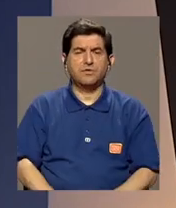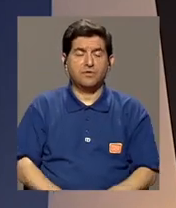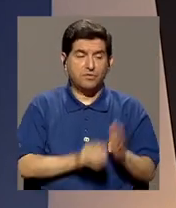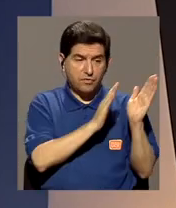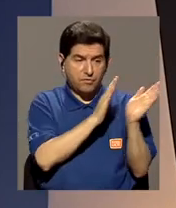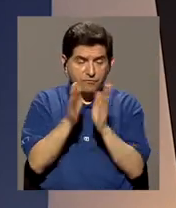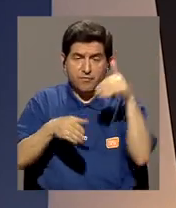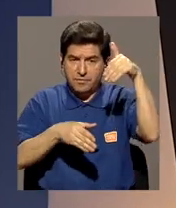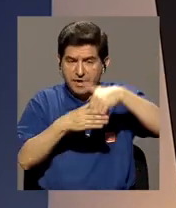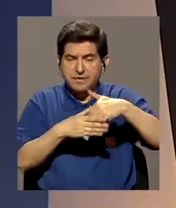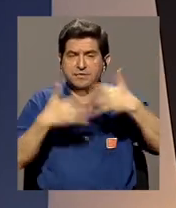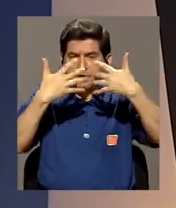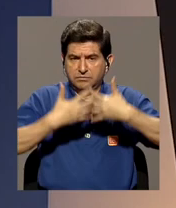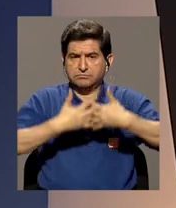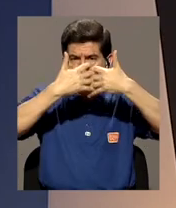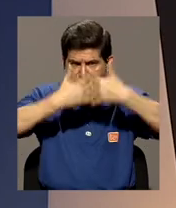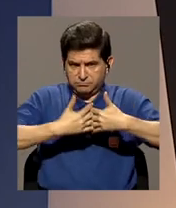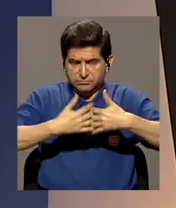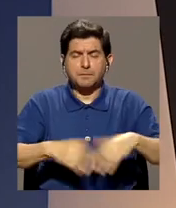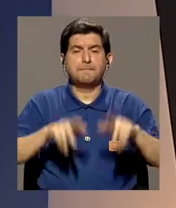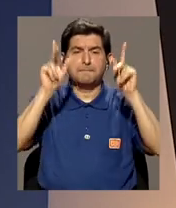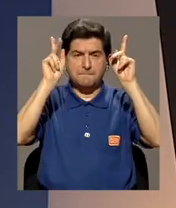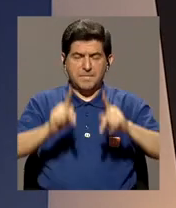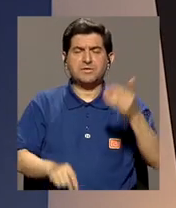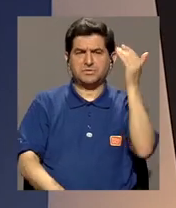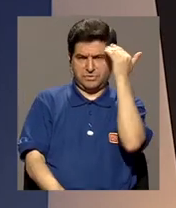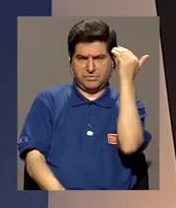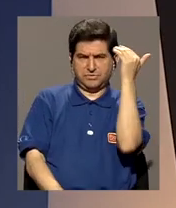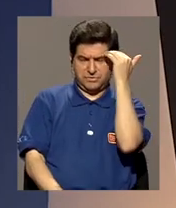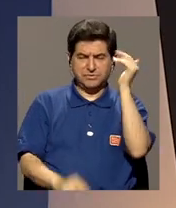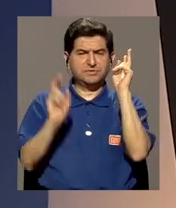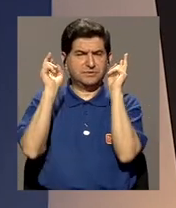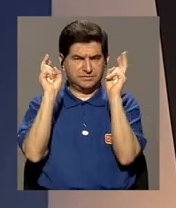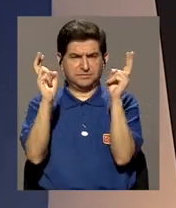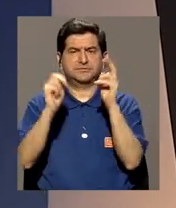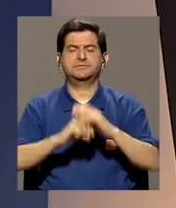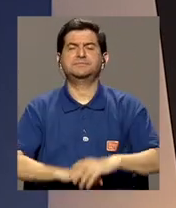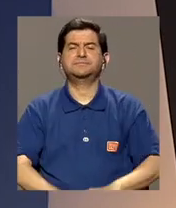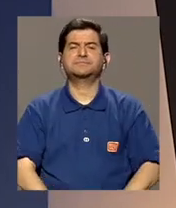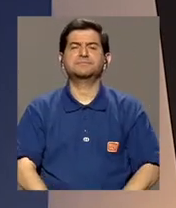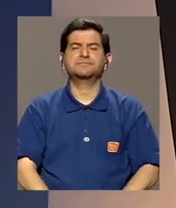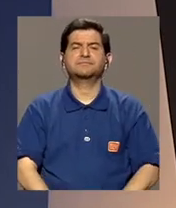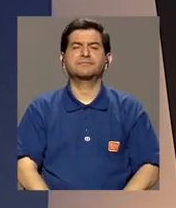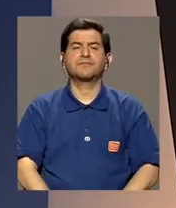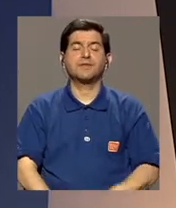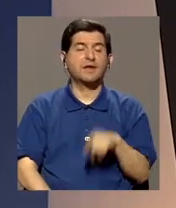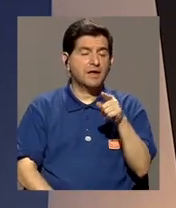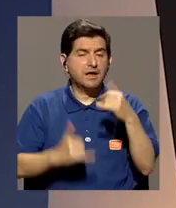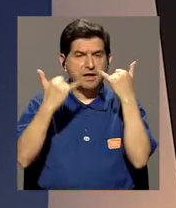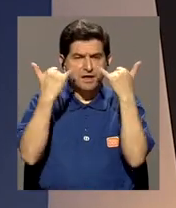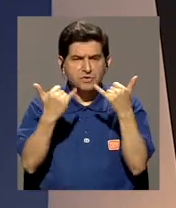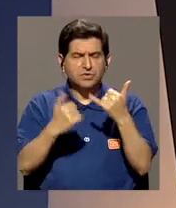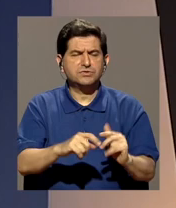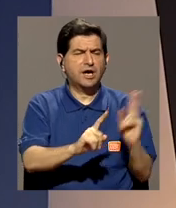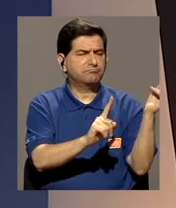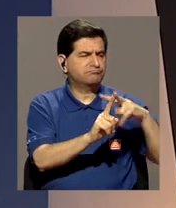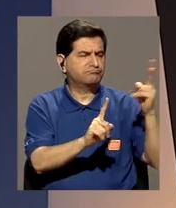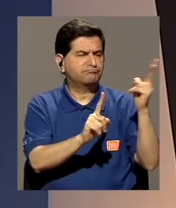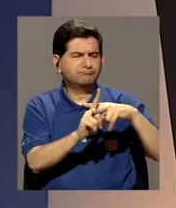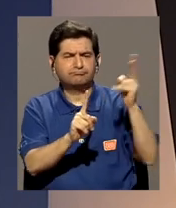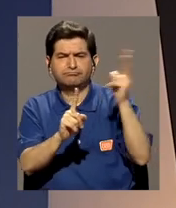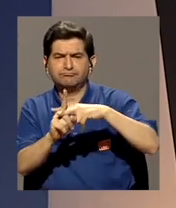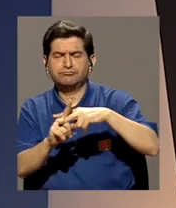formar dentro de las empresas es de personas preparadas en este tema y que han venido implementando